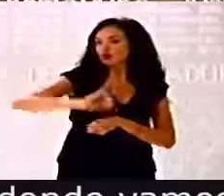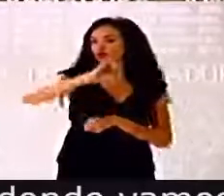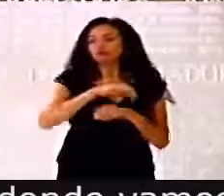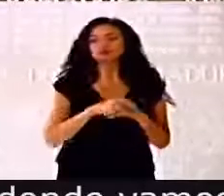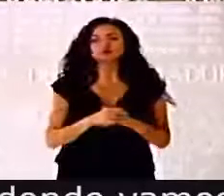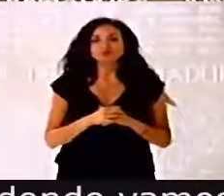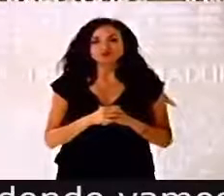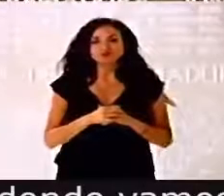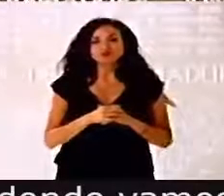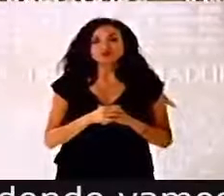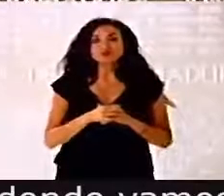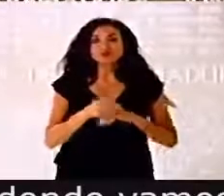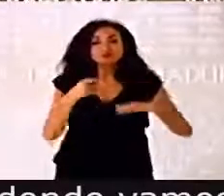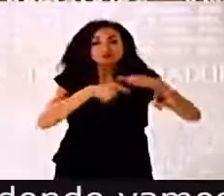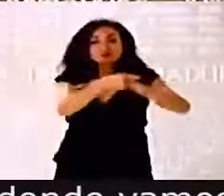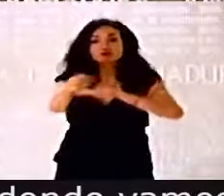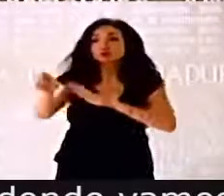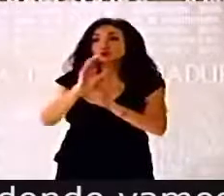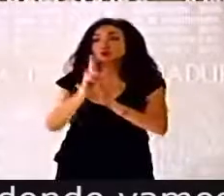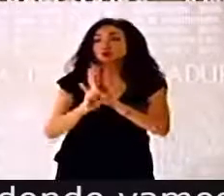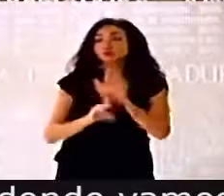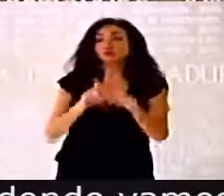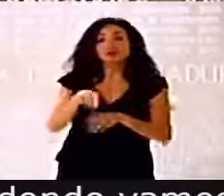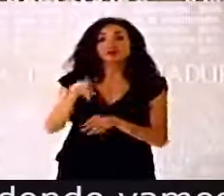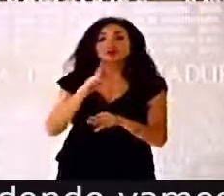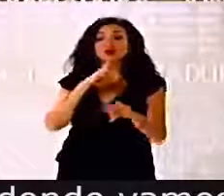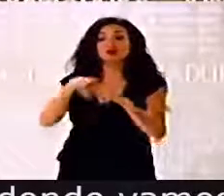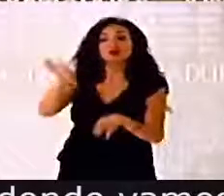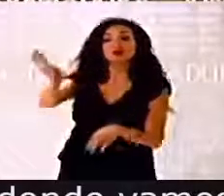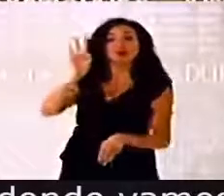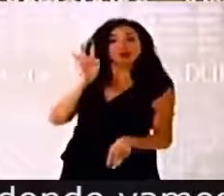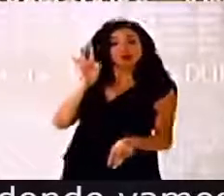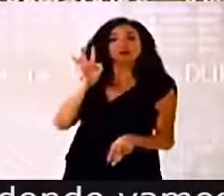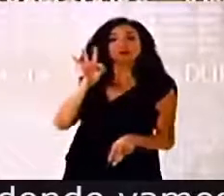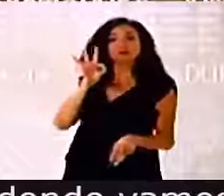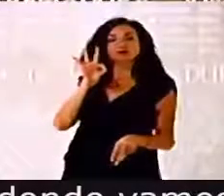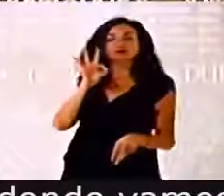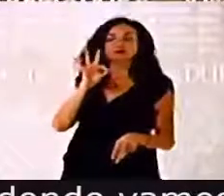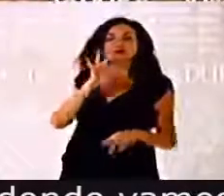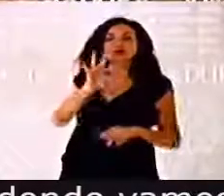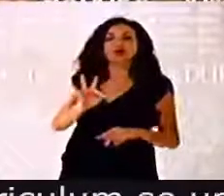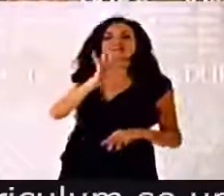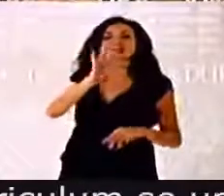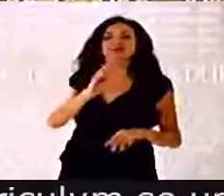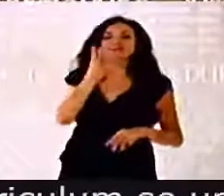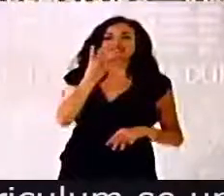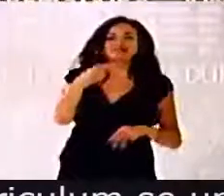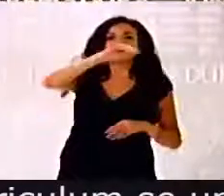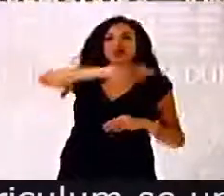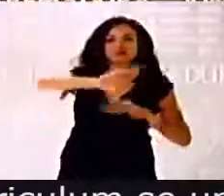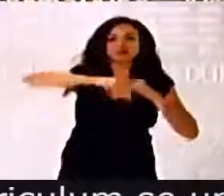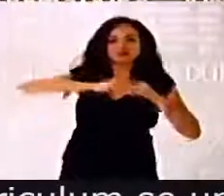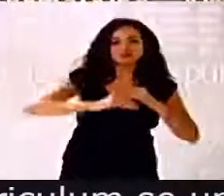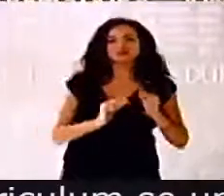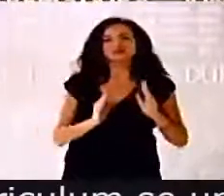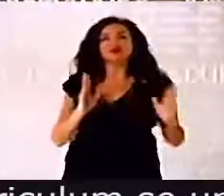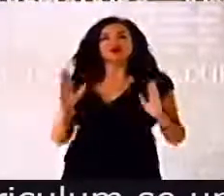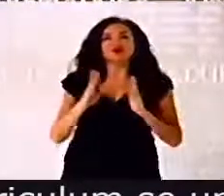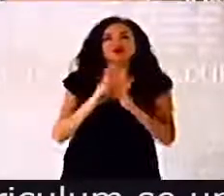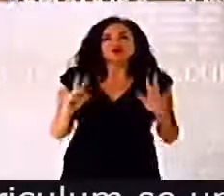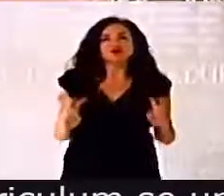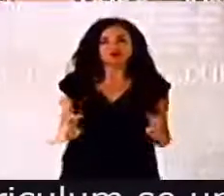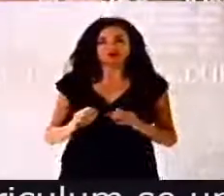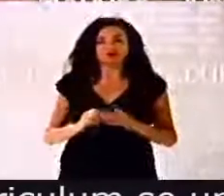pasaré su currículum y este nombramiento, que se une a otros 3 que ha habido durante este periodo de confinamiento, donde los